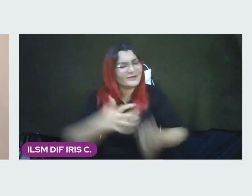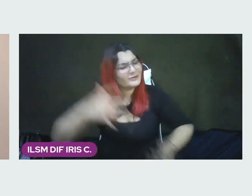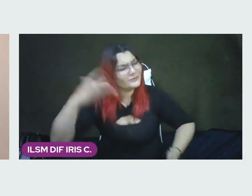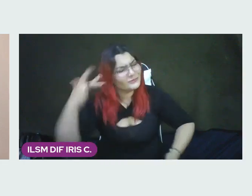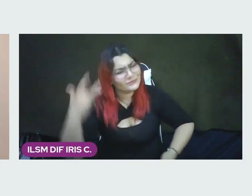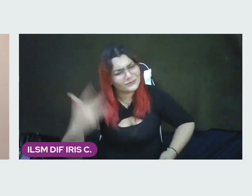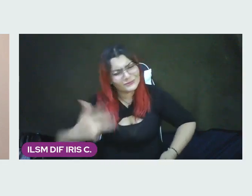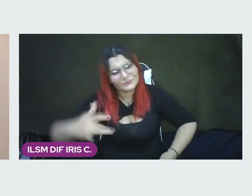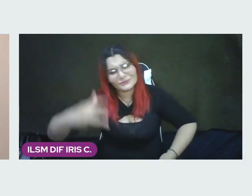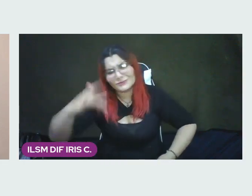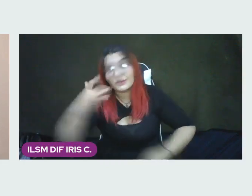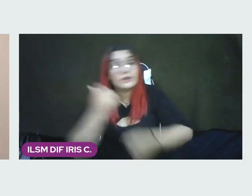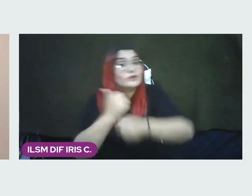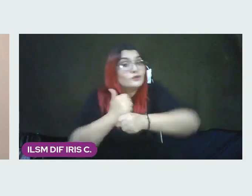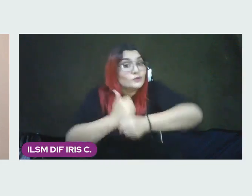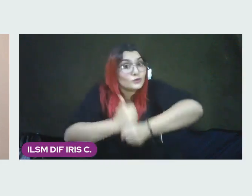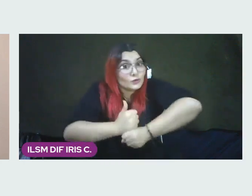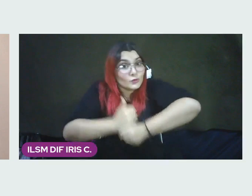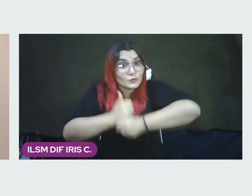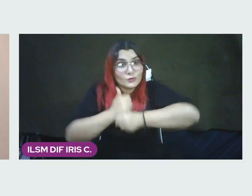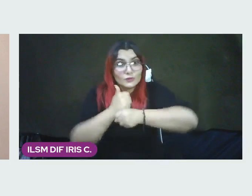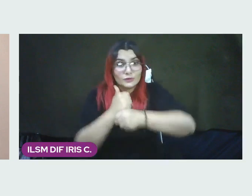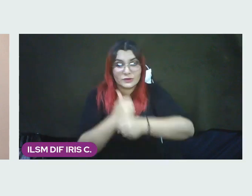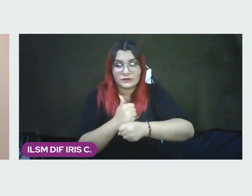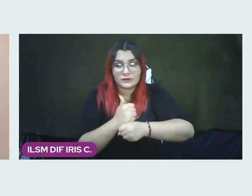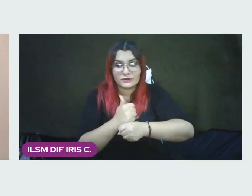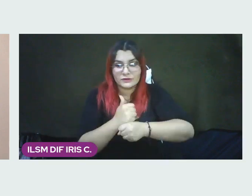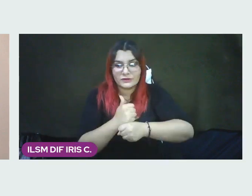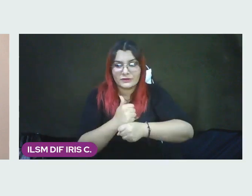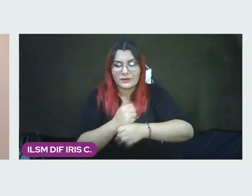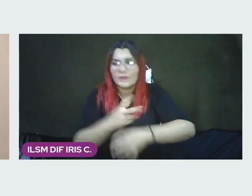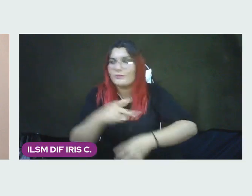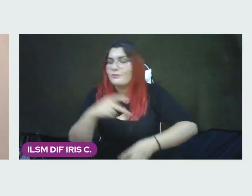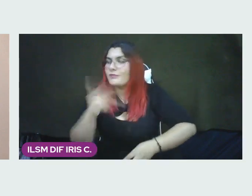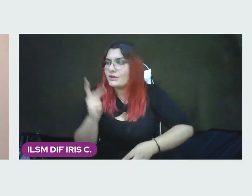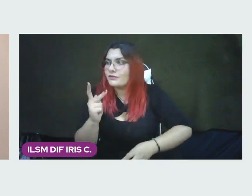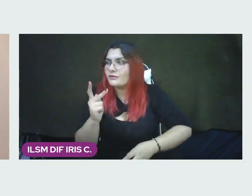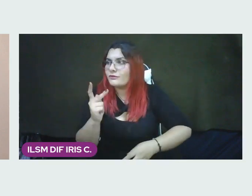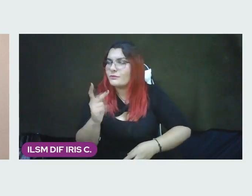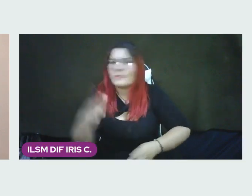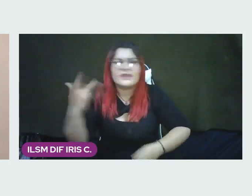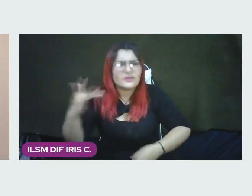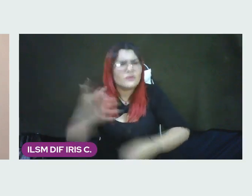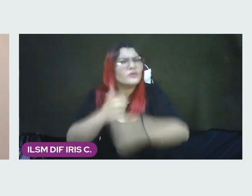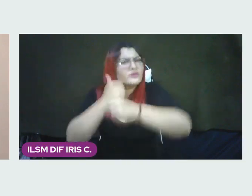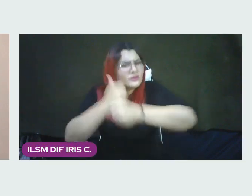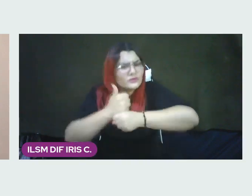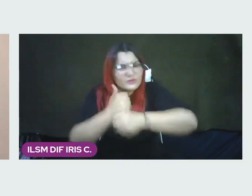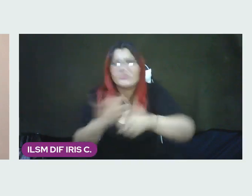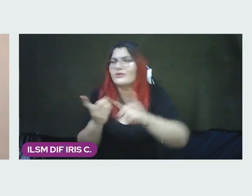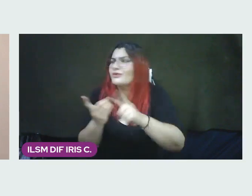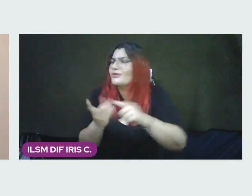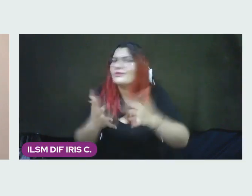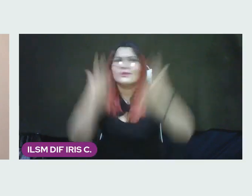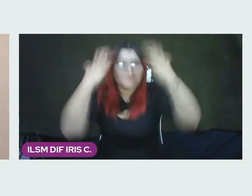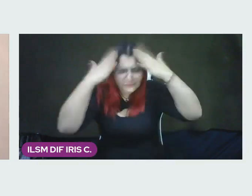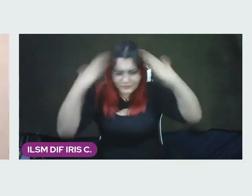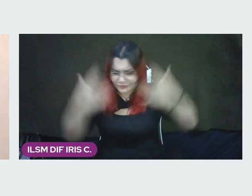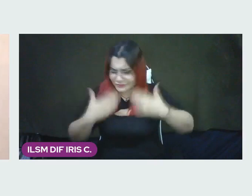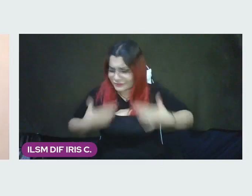¿Dónde? Y entonces no encontramos una región. Habrá quienes en un romanticismo, digamos, que me duele el